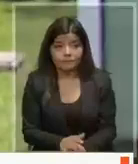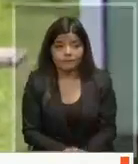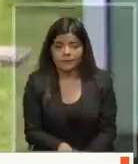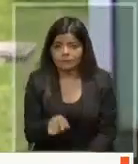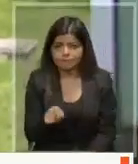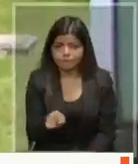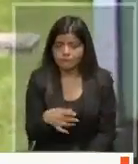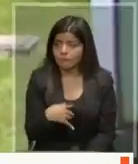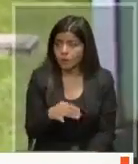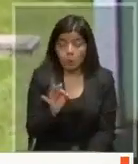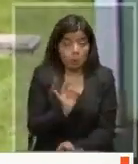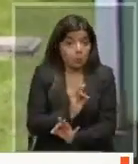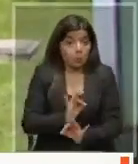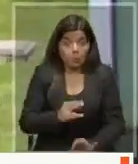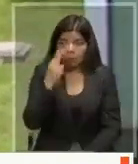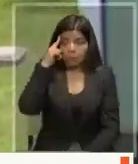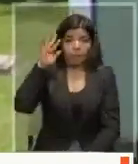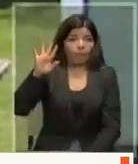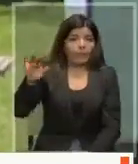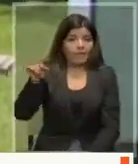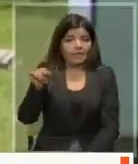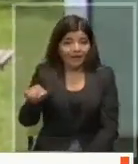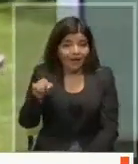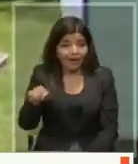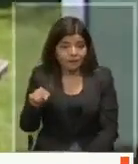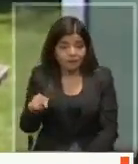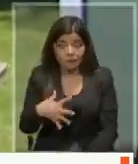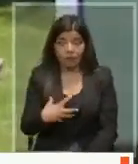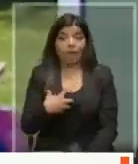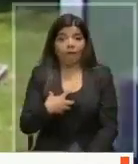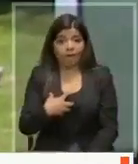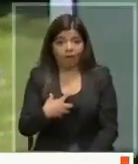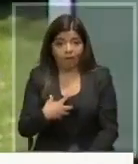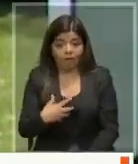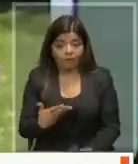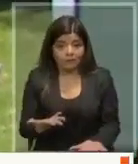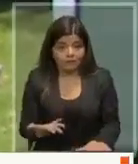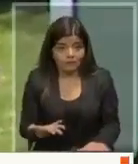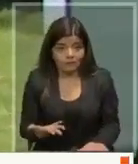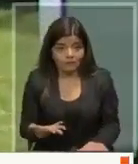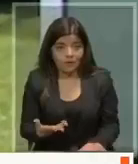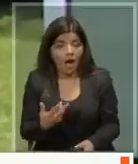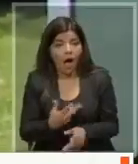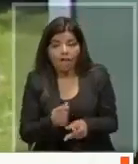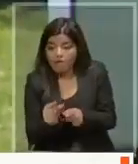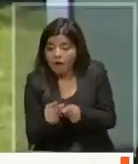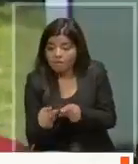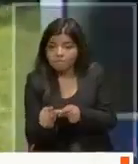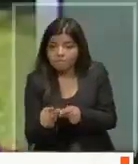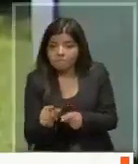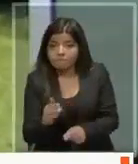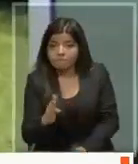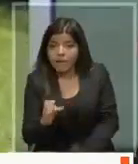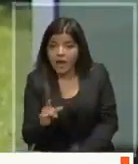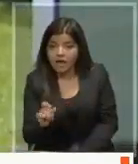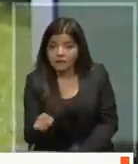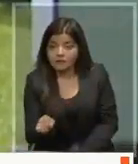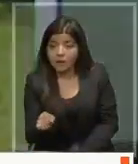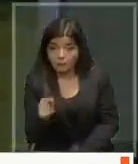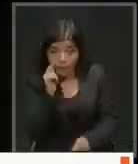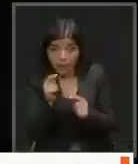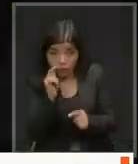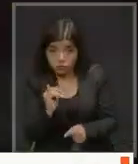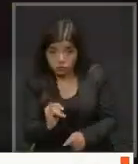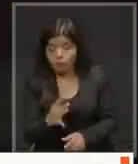hecho, jamás nos imaginamos eso. No, me dejan... Había municiones también, ¿lo encuentra peligroso, por ejemplo? Demasiado, en caso de una emergencia. Demasiado.